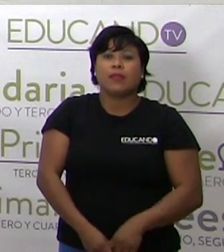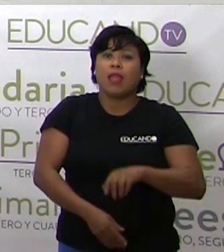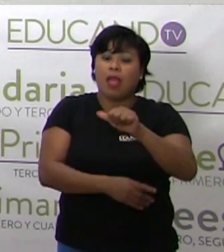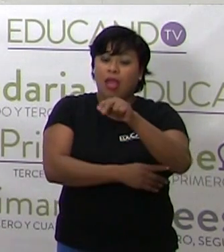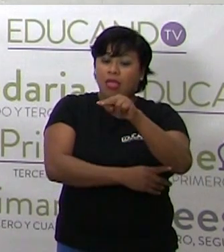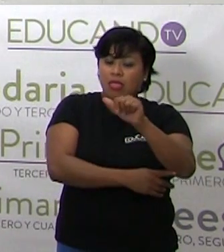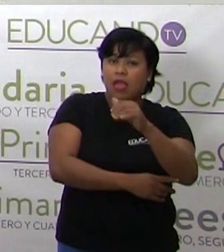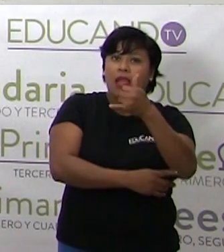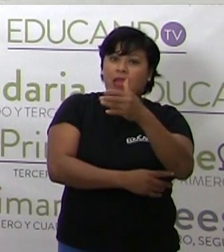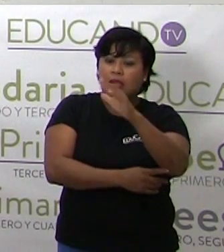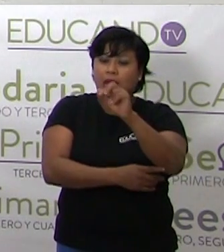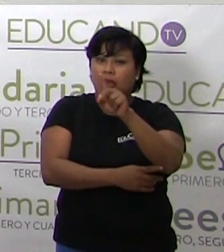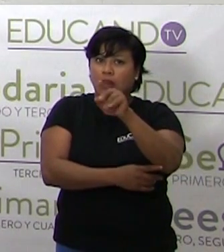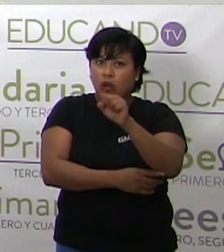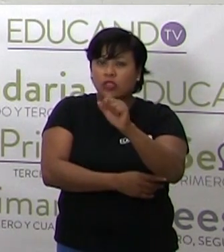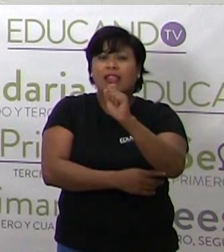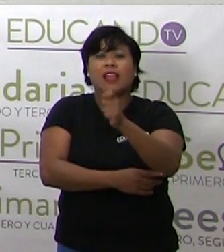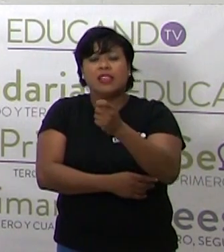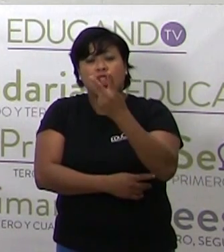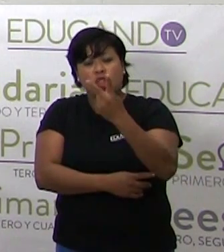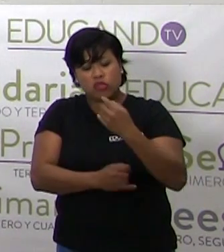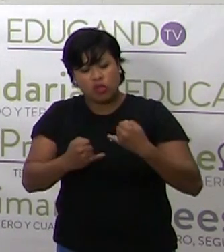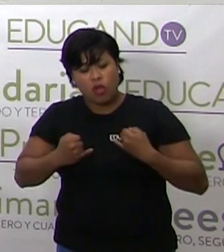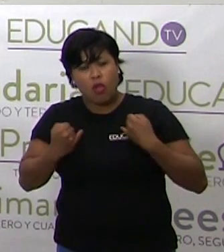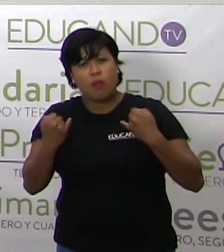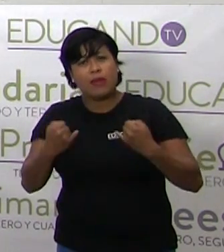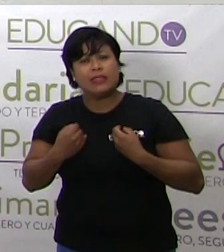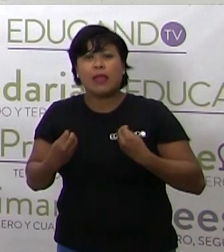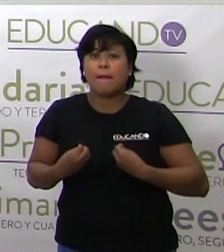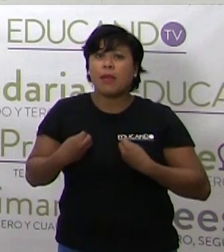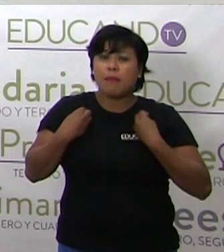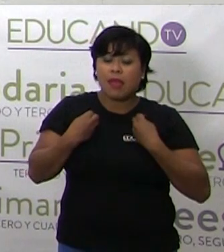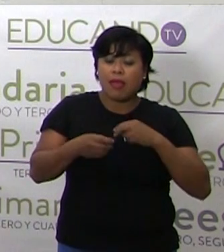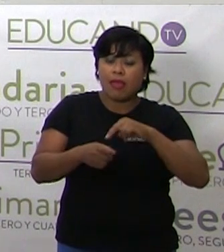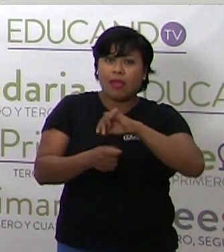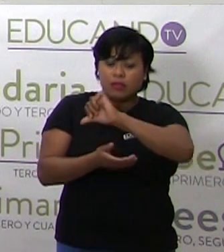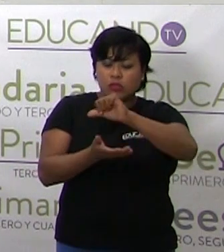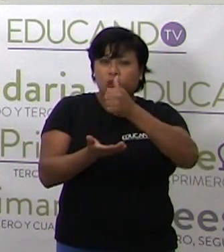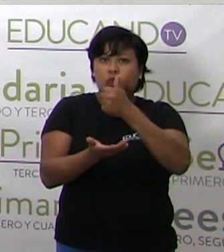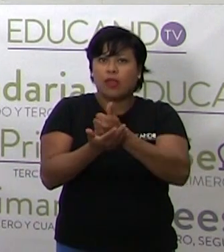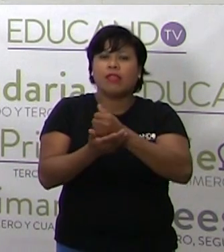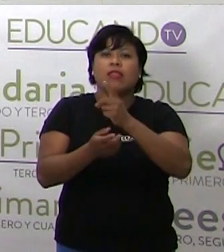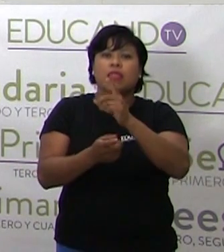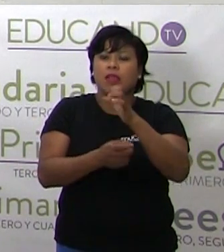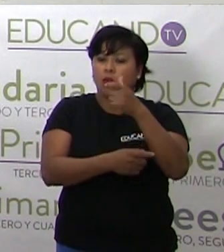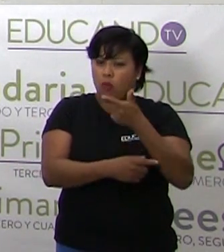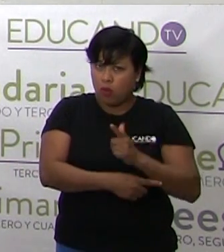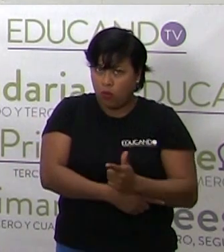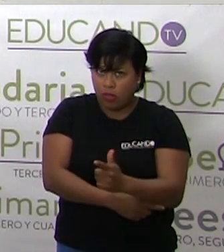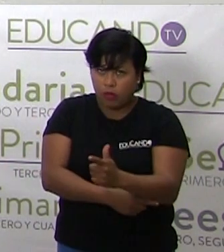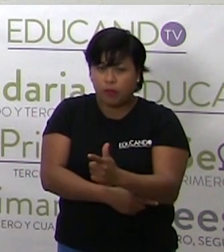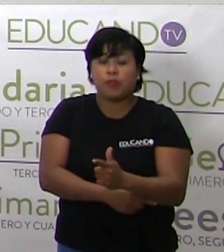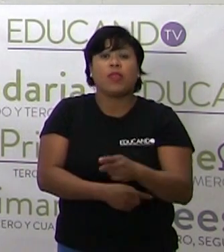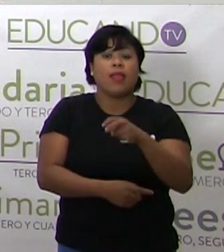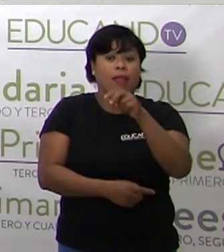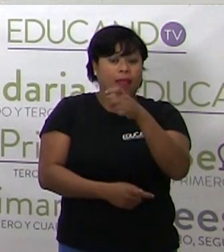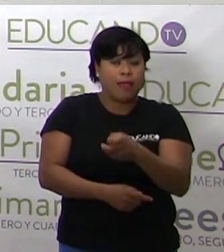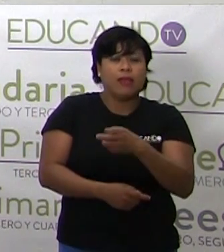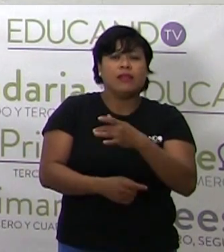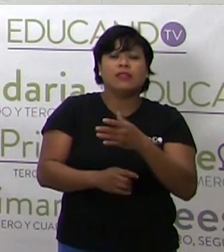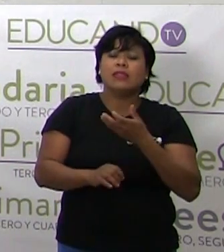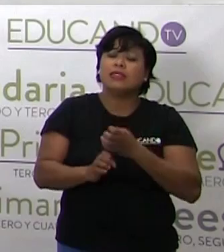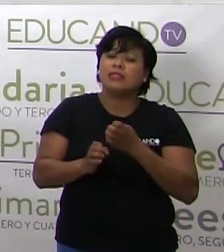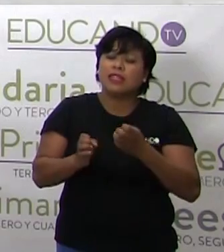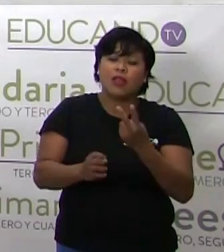Ana y Carlos eran dos jóvenes que vivían en la ciudad de Guanajuato y estaban